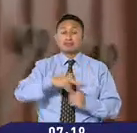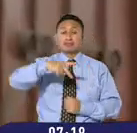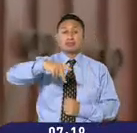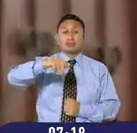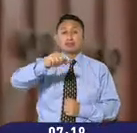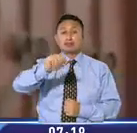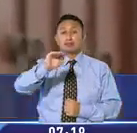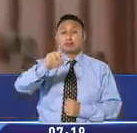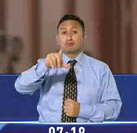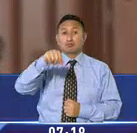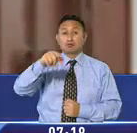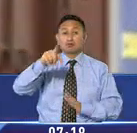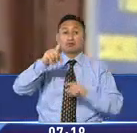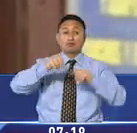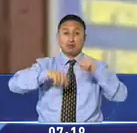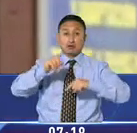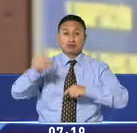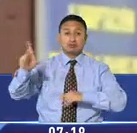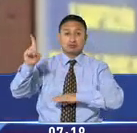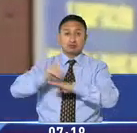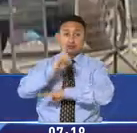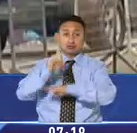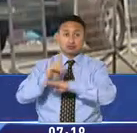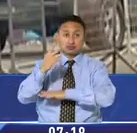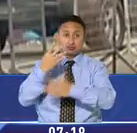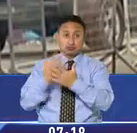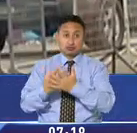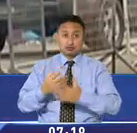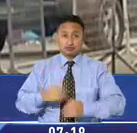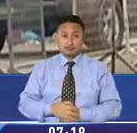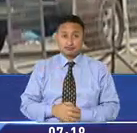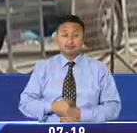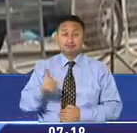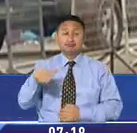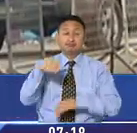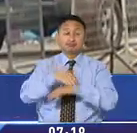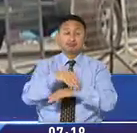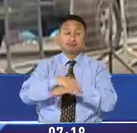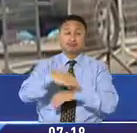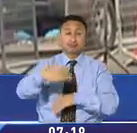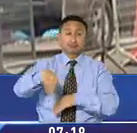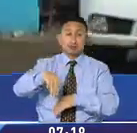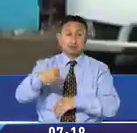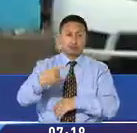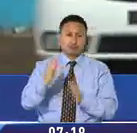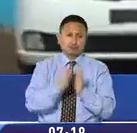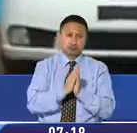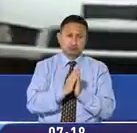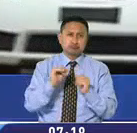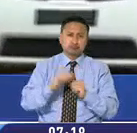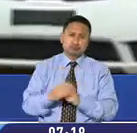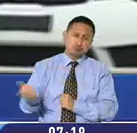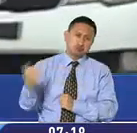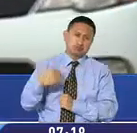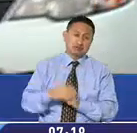Aguirre, amigo de la directora de la cárcel. Aquella tarde del miércoles, ella le solicitó que la recoja a la hora de la salida y